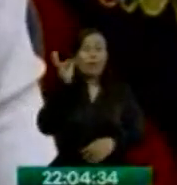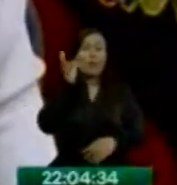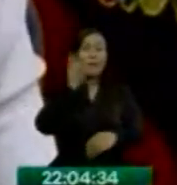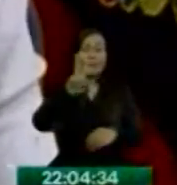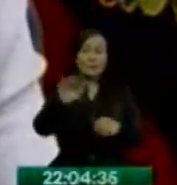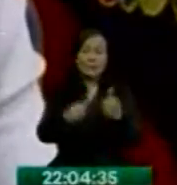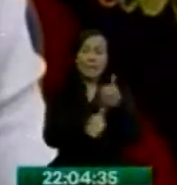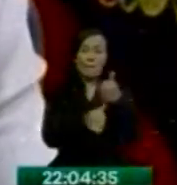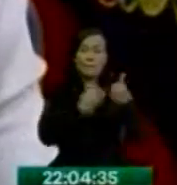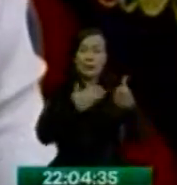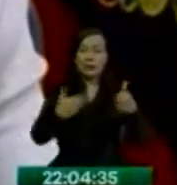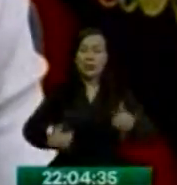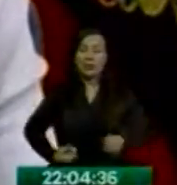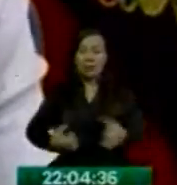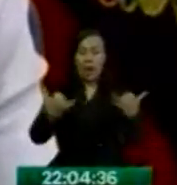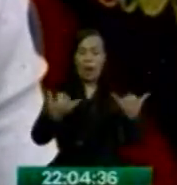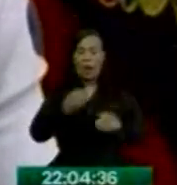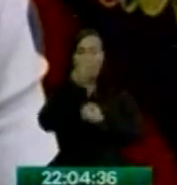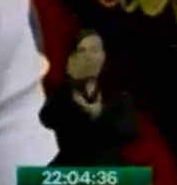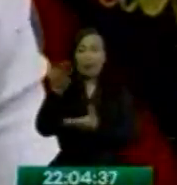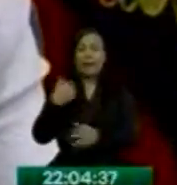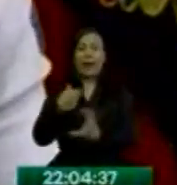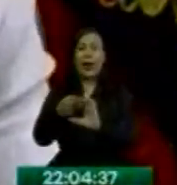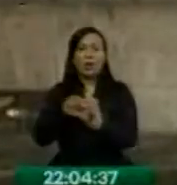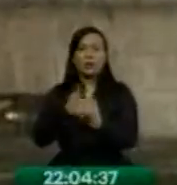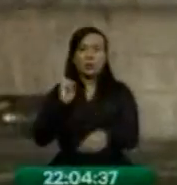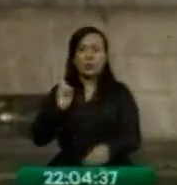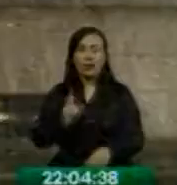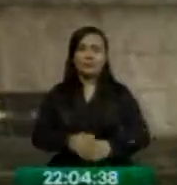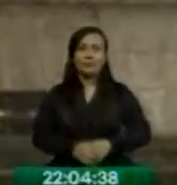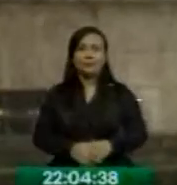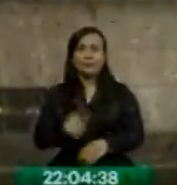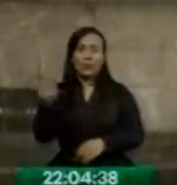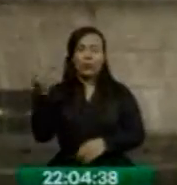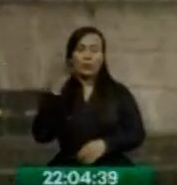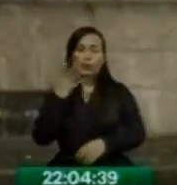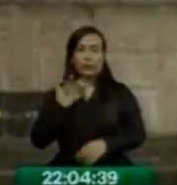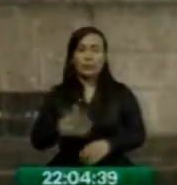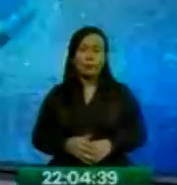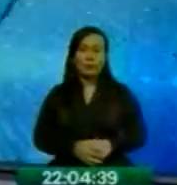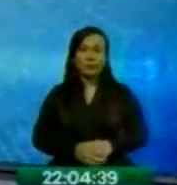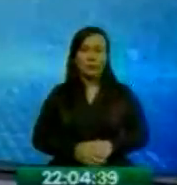Vicuña oficializó su renuncia al cargo. Informó Javier Gallo.